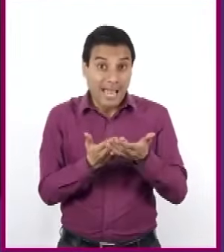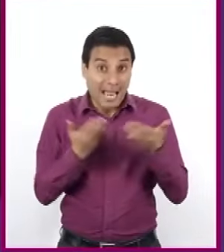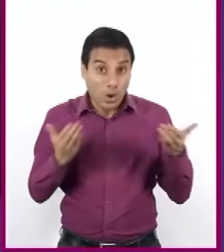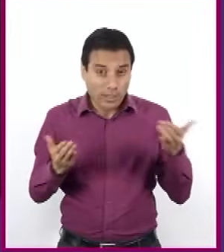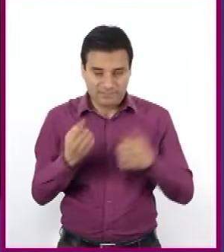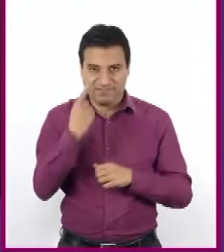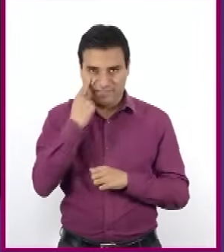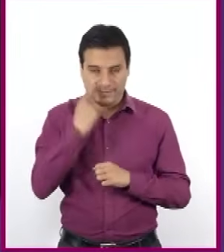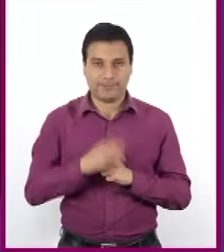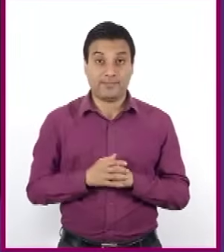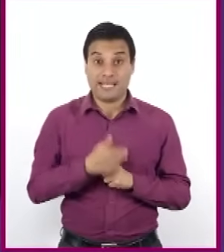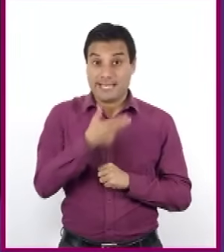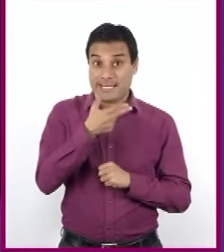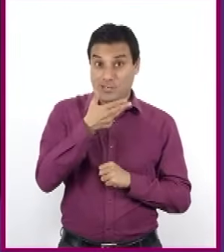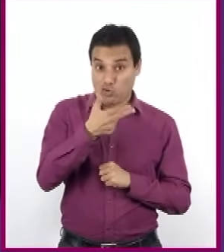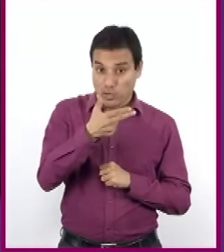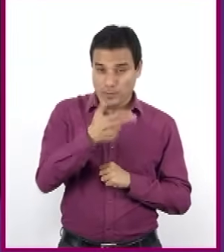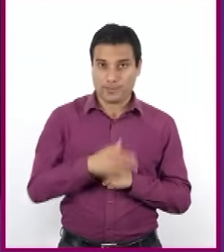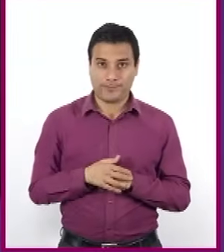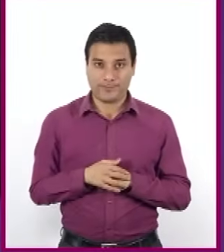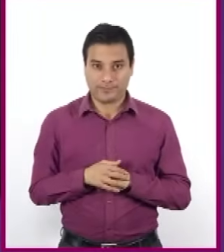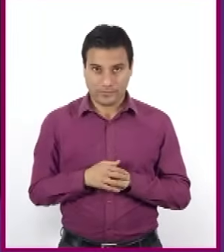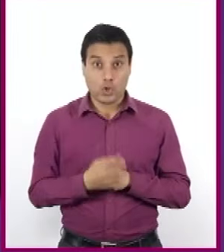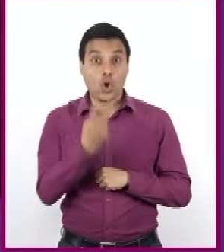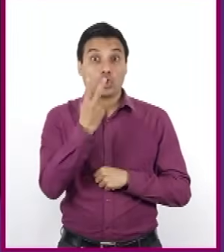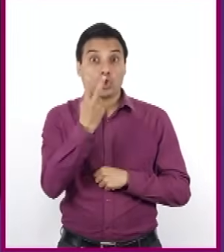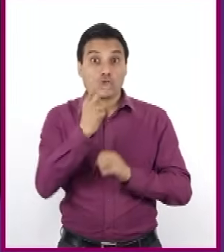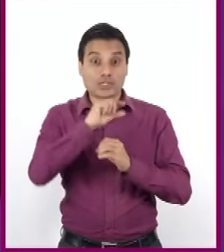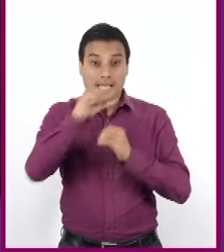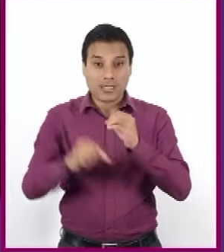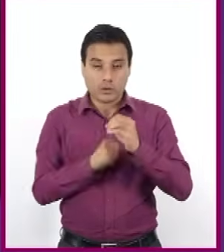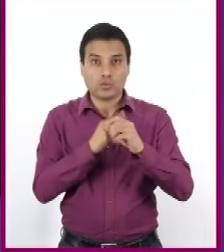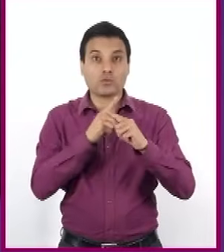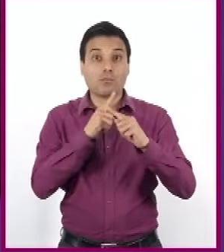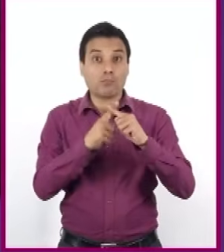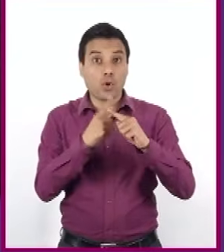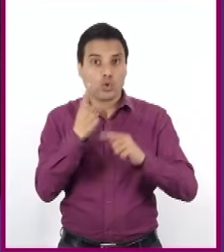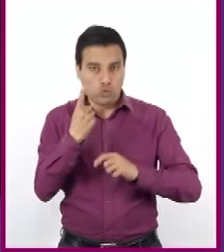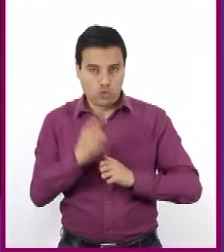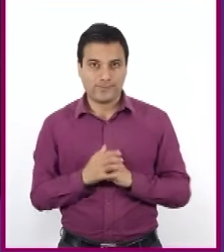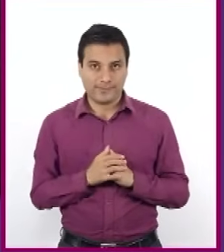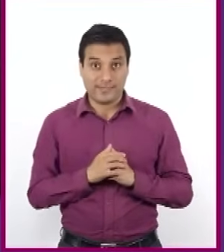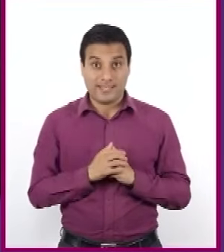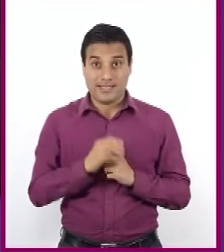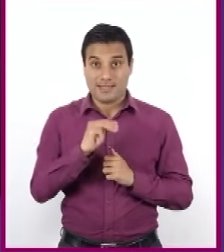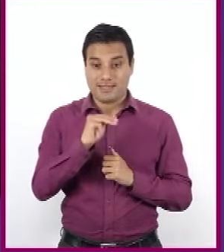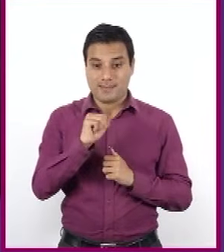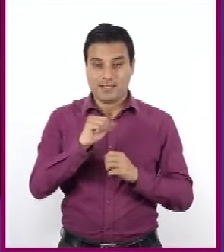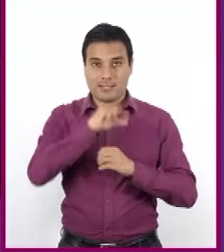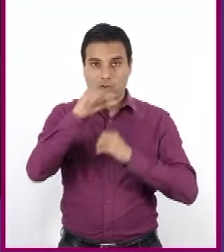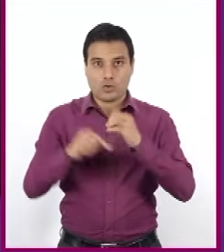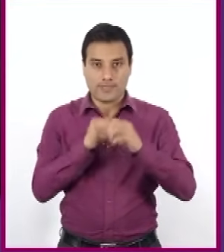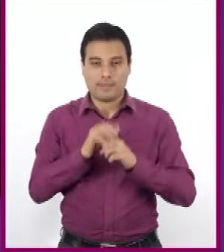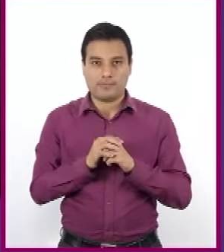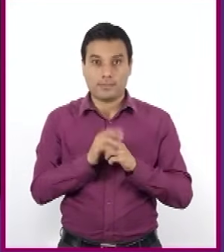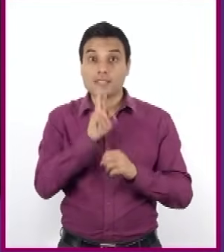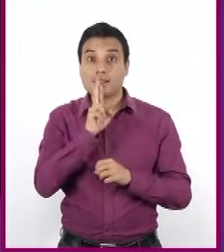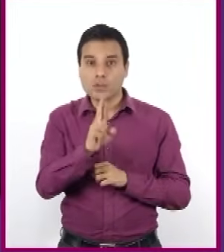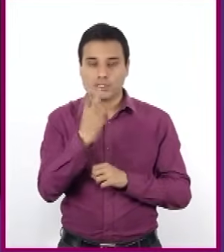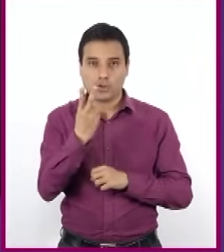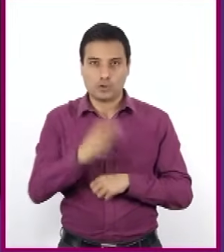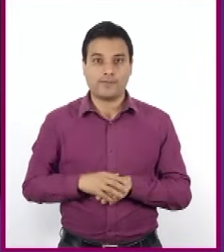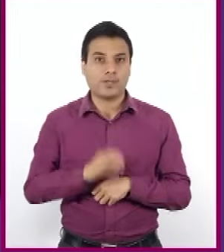siguiente. El hidrógeno es igual a 2 átomos por 1 de su masa atómica y nos resulta 2.